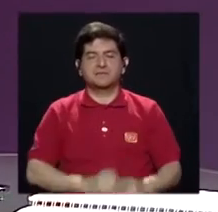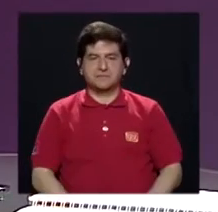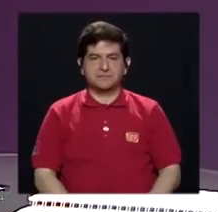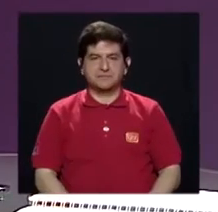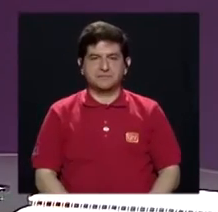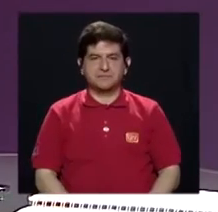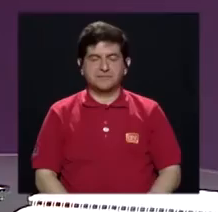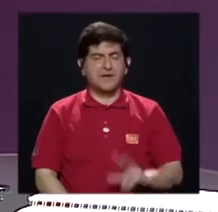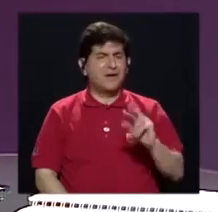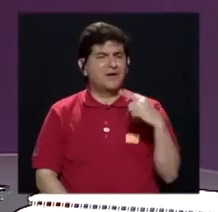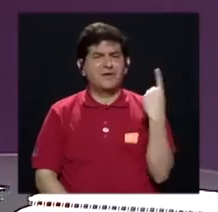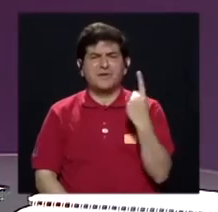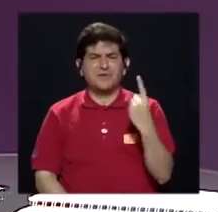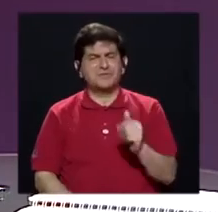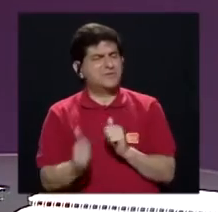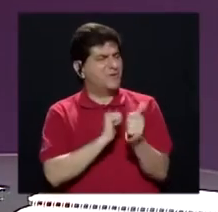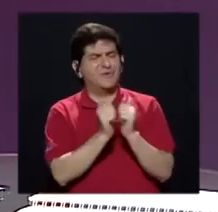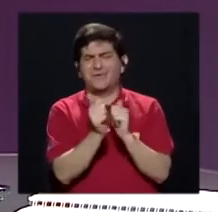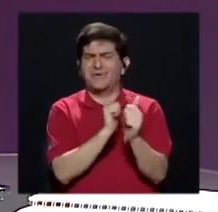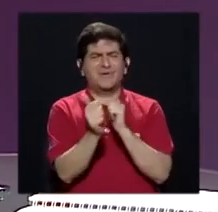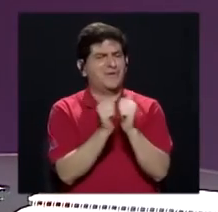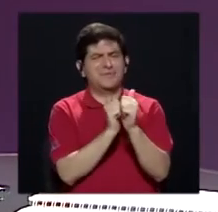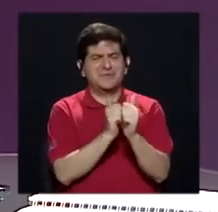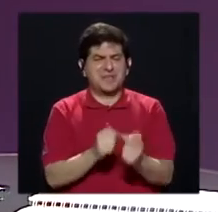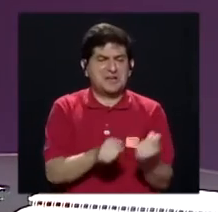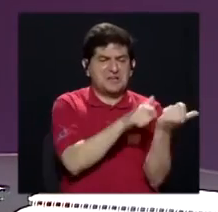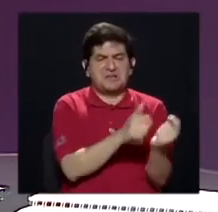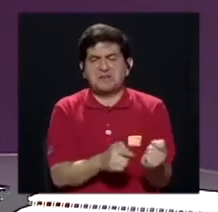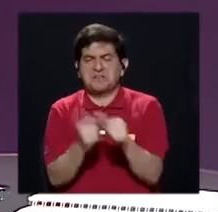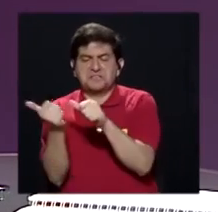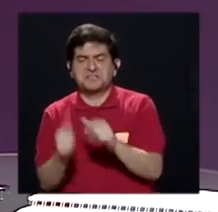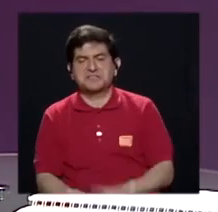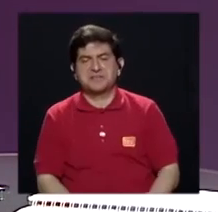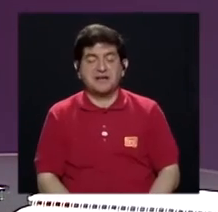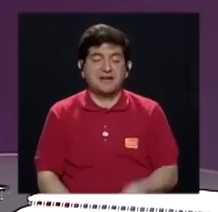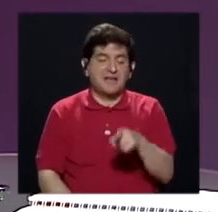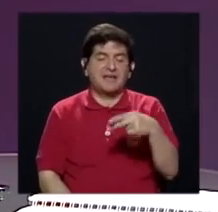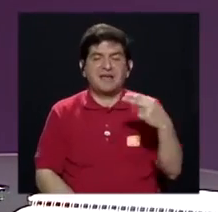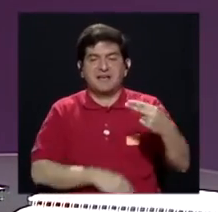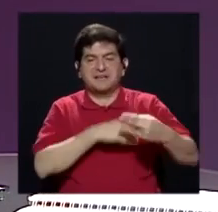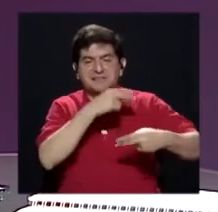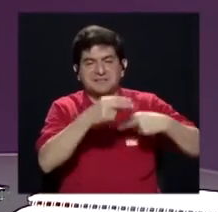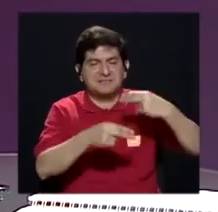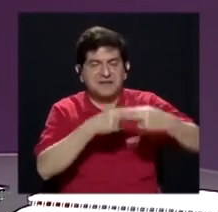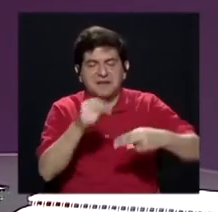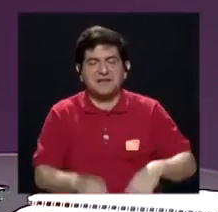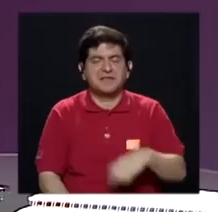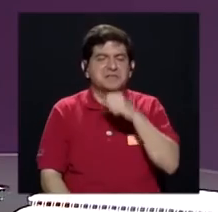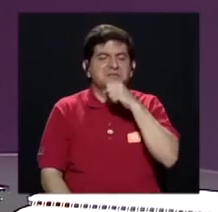O sea, en vez de estar en competencia excluyente, que es un poco la herencia del viejo tiempo,